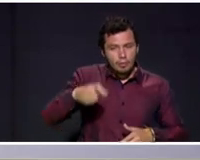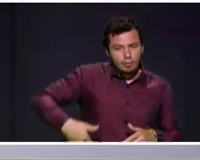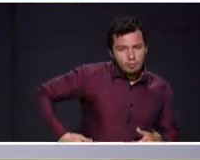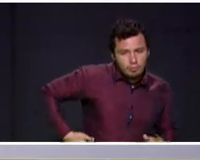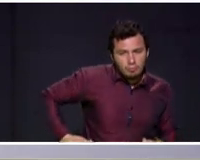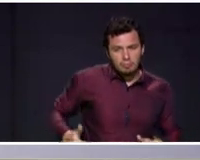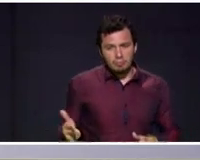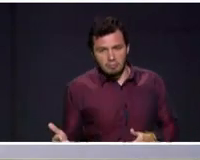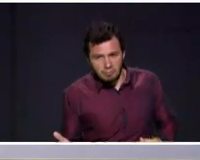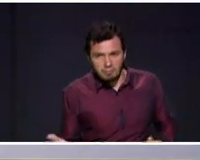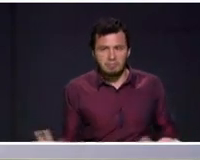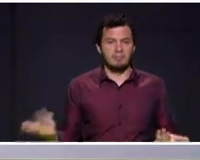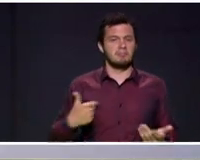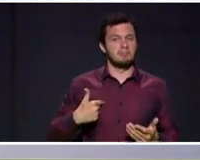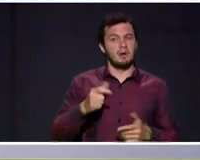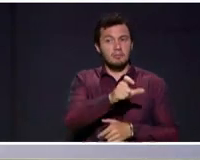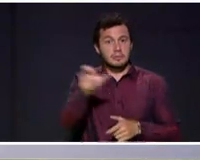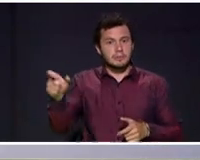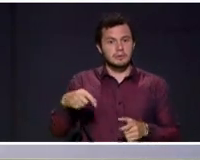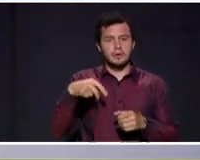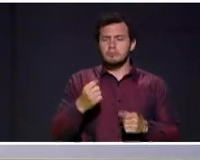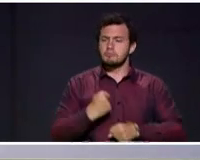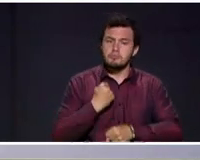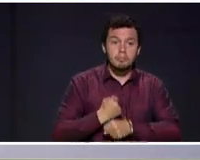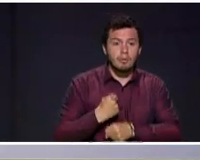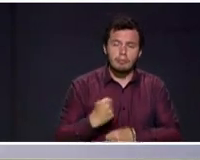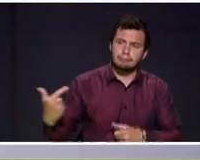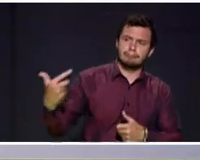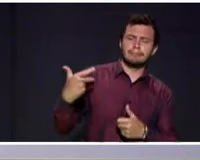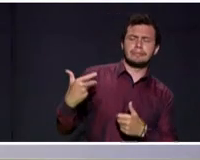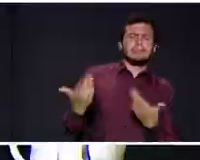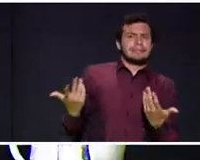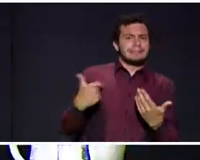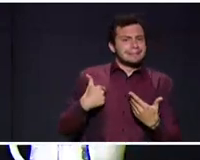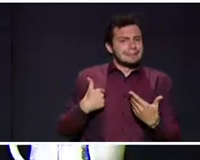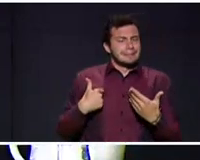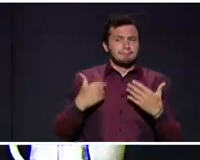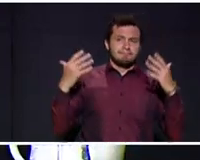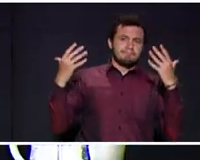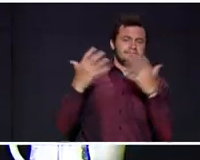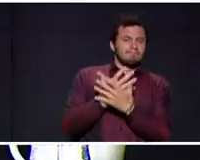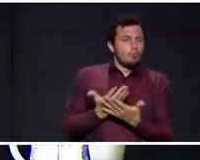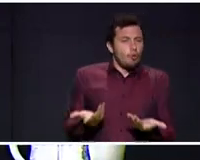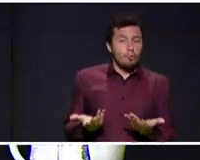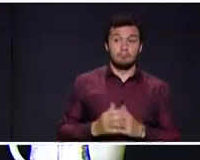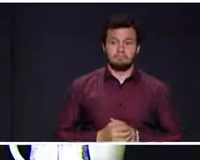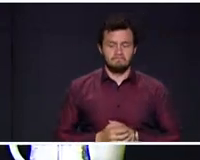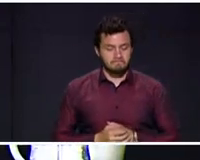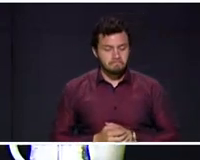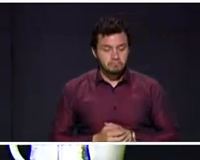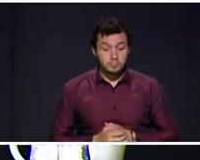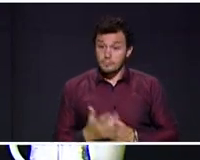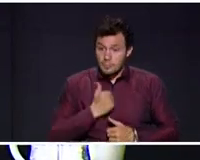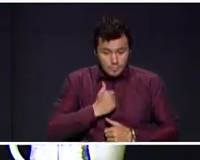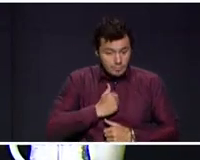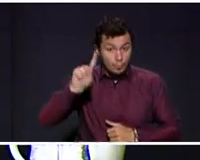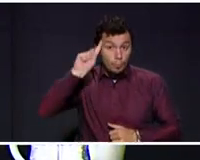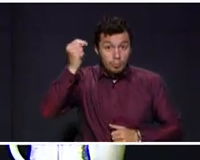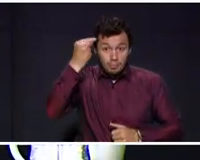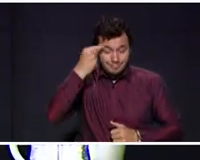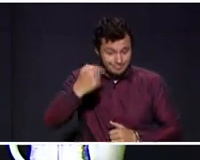donde la ciudadanía o los civiles pues están trabajando en este caso por la seguridad es que es una obligación nuestra como mandatarios es una obligación como gobernador es